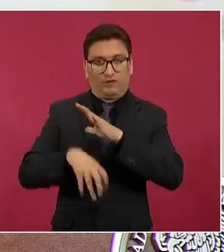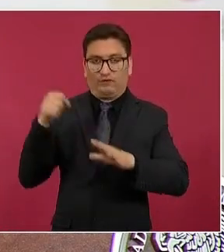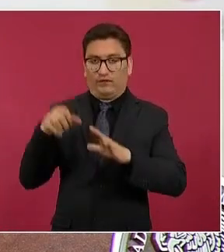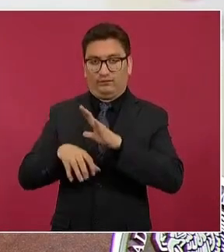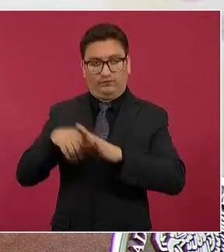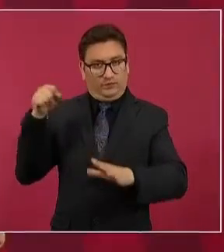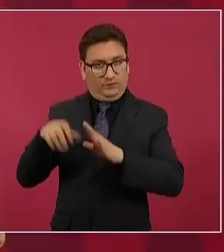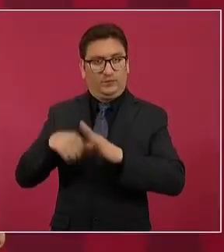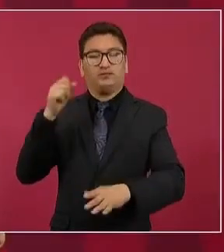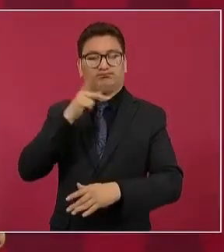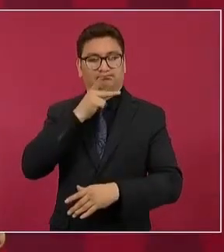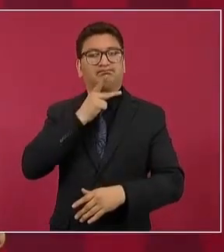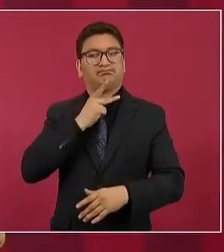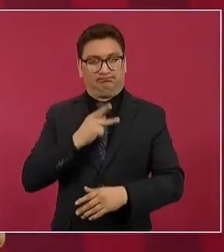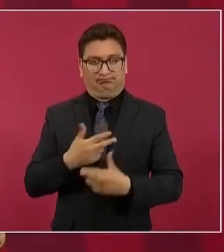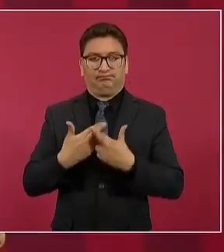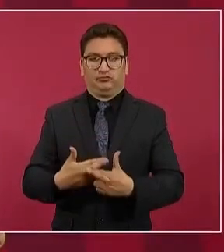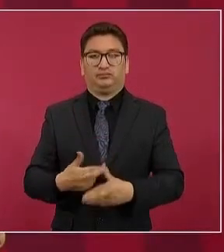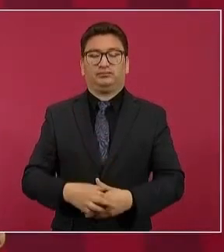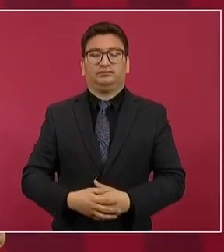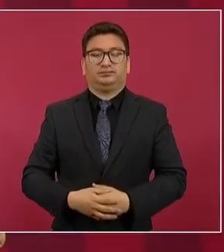y extraer el petróleo.